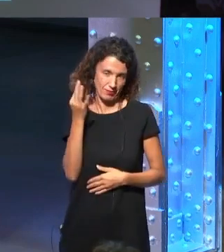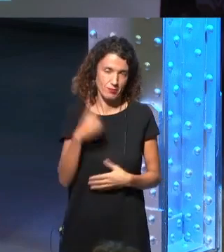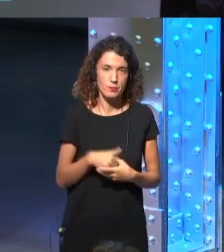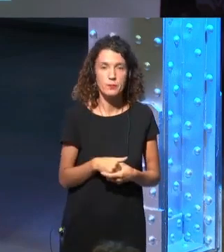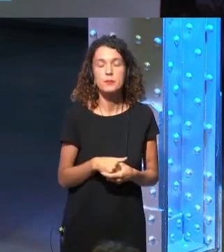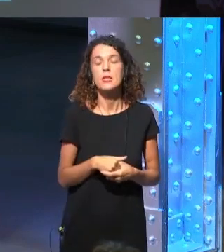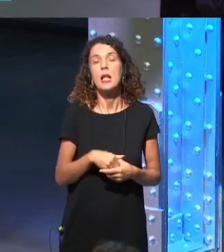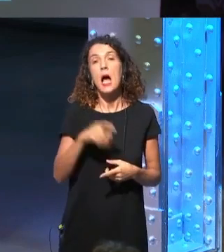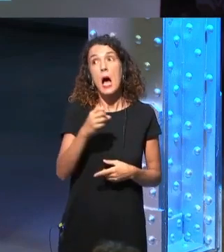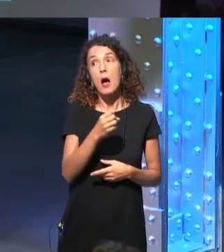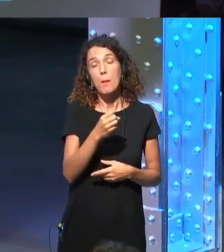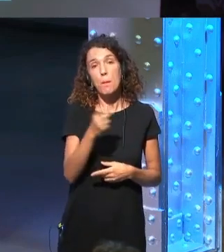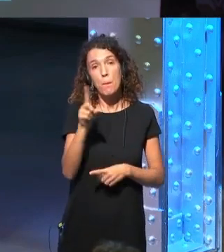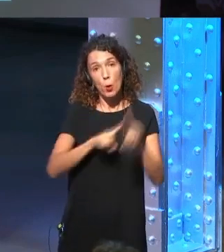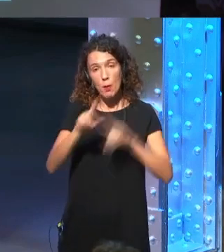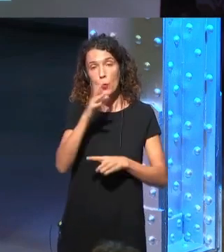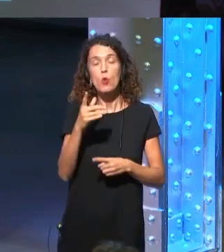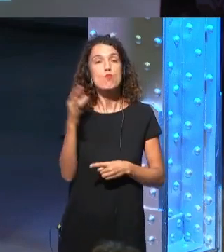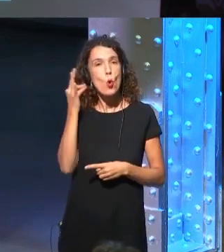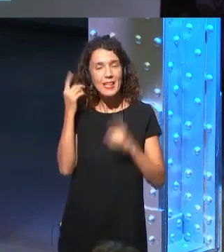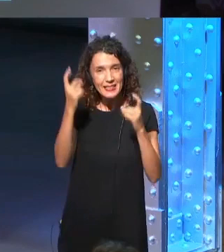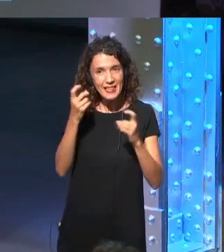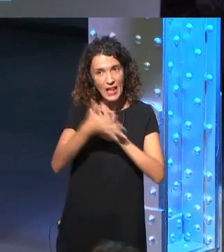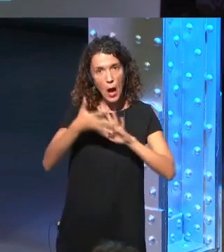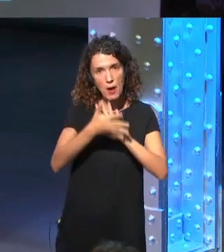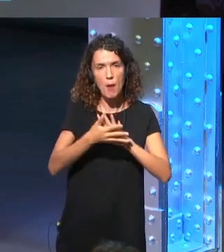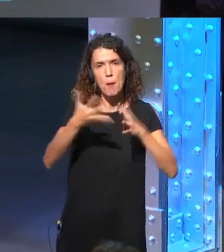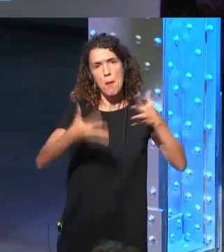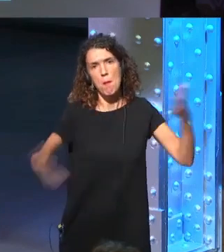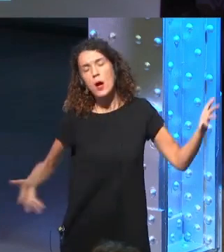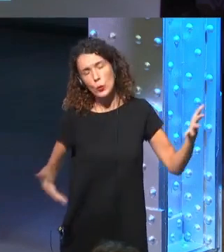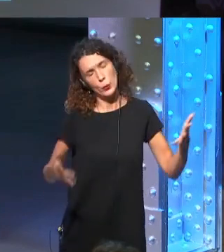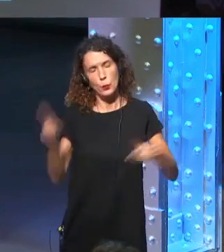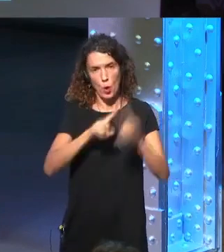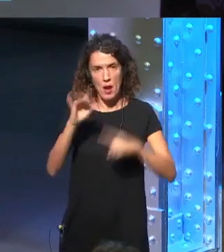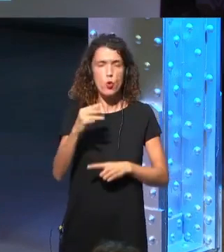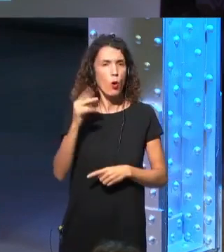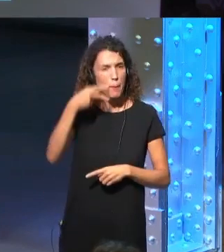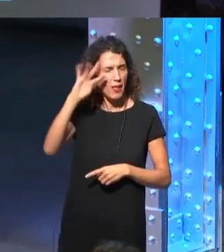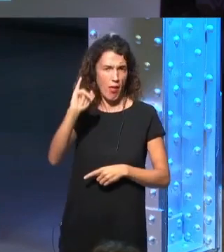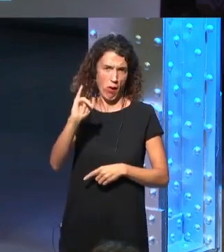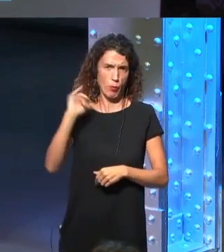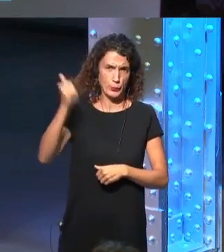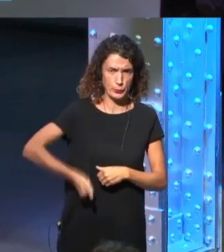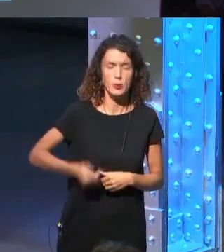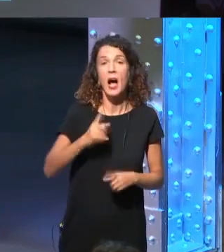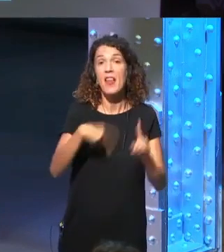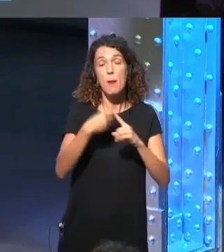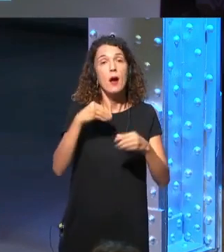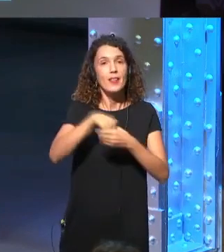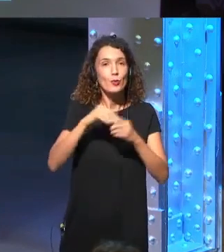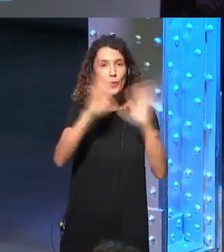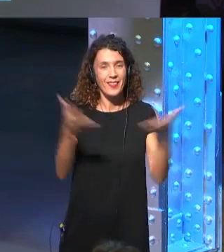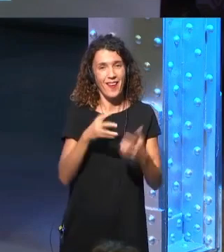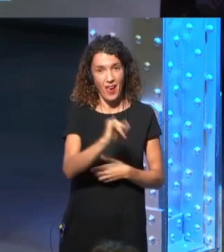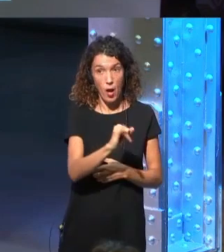Y hay problemas cuando las mujeres tratan de hablar de una forma más amplia. Yo sin duda tengo algo de experiencia sobre eso, sobre todo lo vemos además en Internet, mucho más